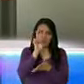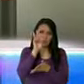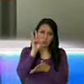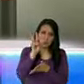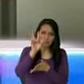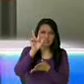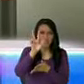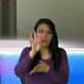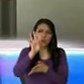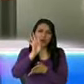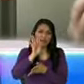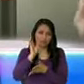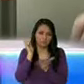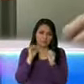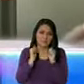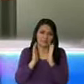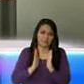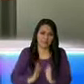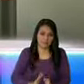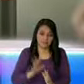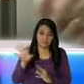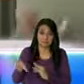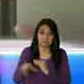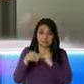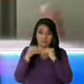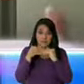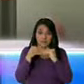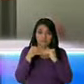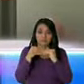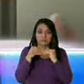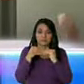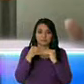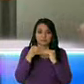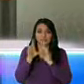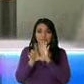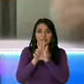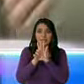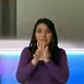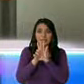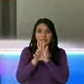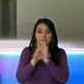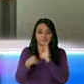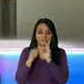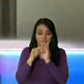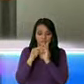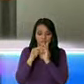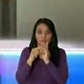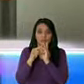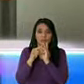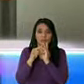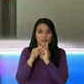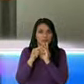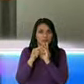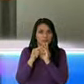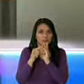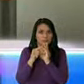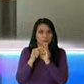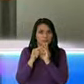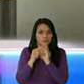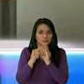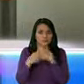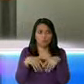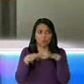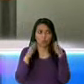2, 3, 4 diputados. Eso sumado a la regla electoral, la ley de Hunt, y sumado adicionalmente al hecho de que existieron